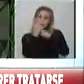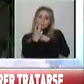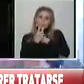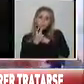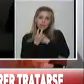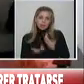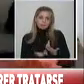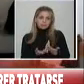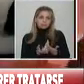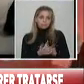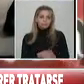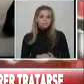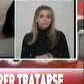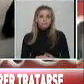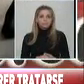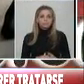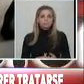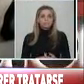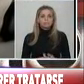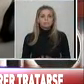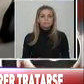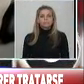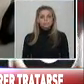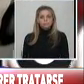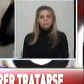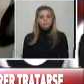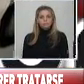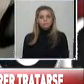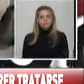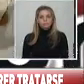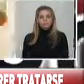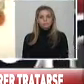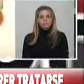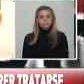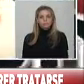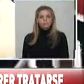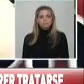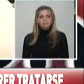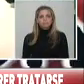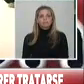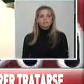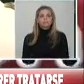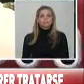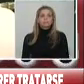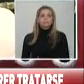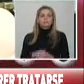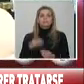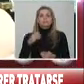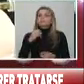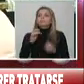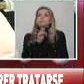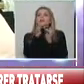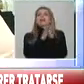teorías sobre la de la no, vida. No, perdón, la que te da la vida no es tu vieja. Eso es una barbaridad, una burrada lo que está diciendo. Digo, no, lo que quiero decir es